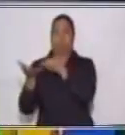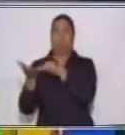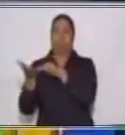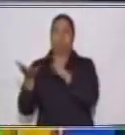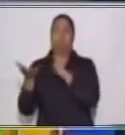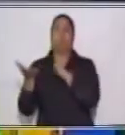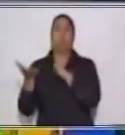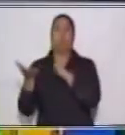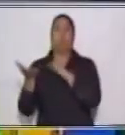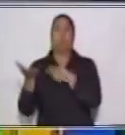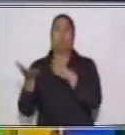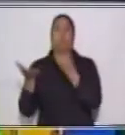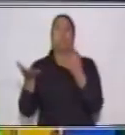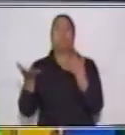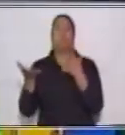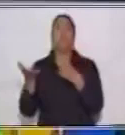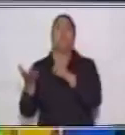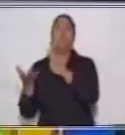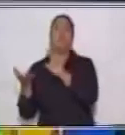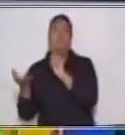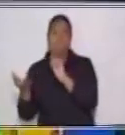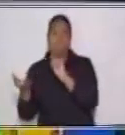derecho, tenemos 20.